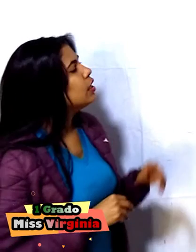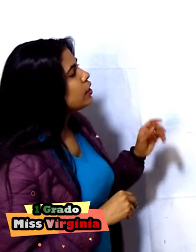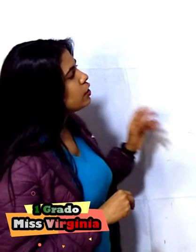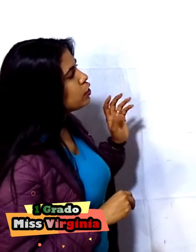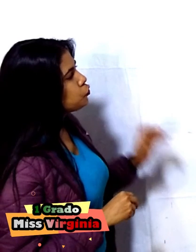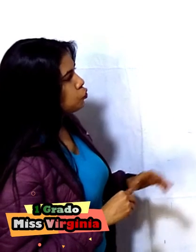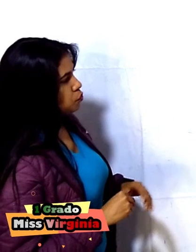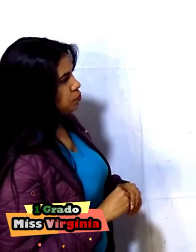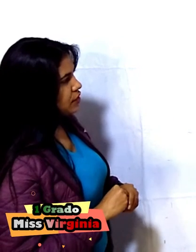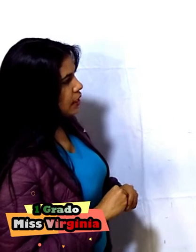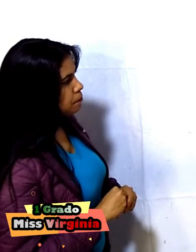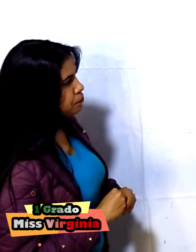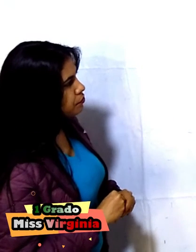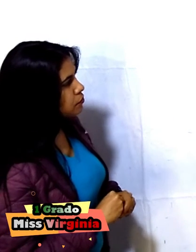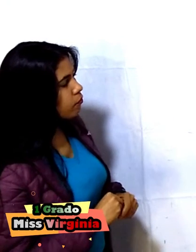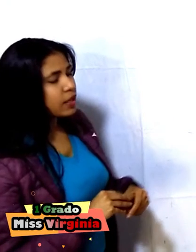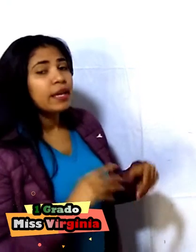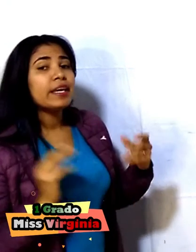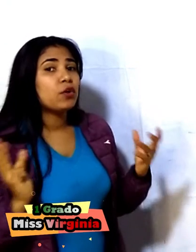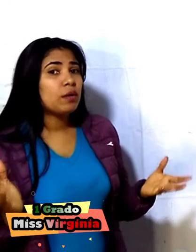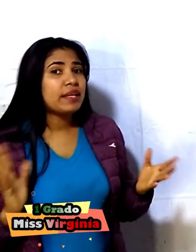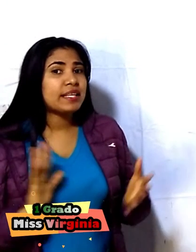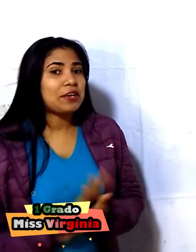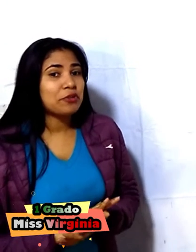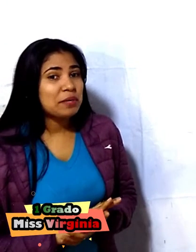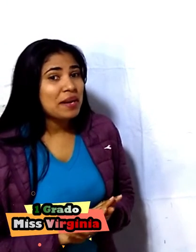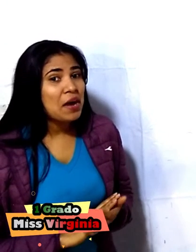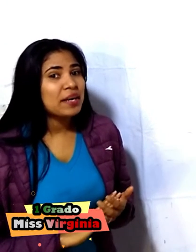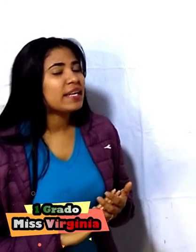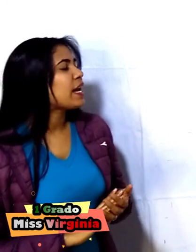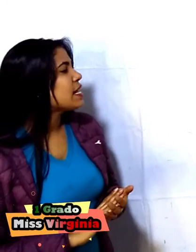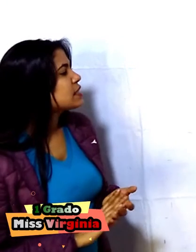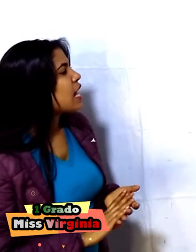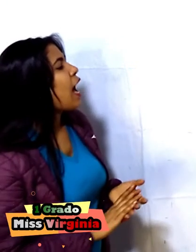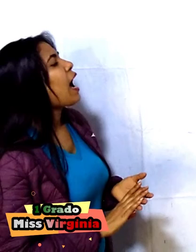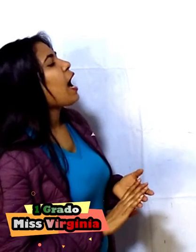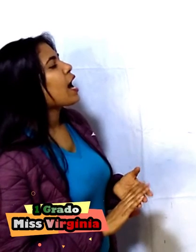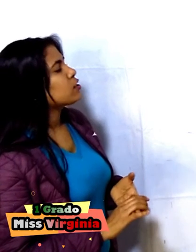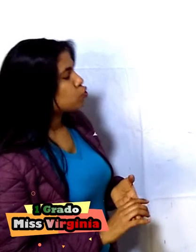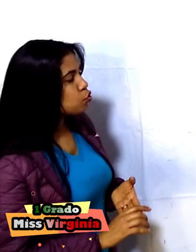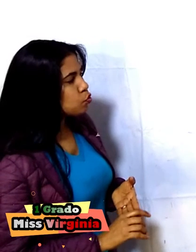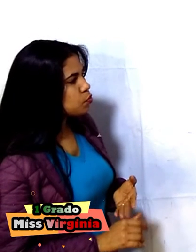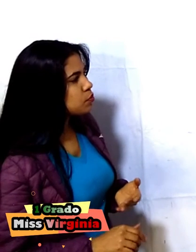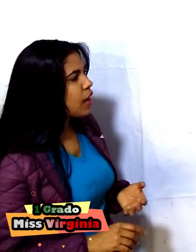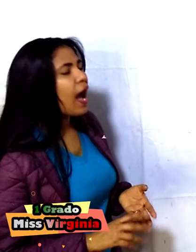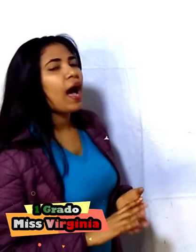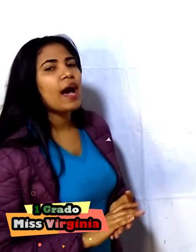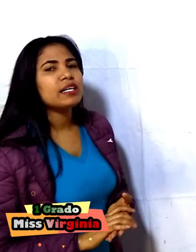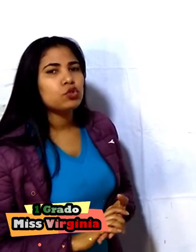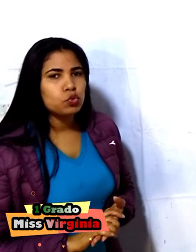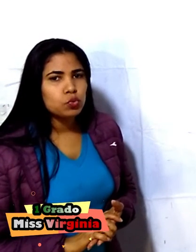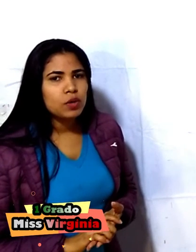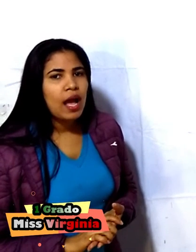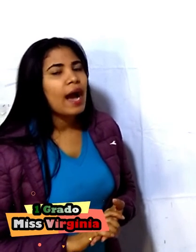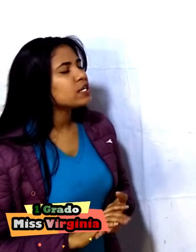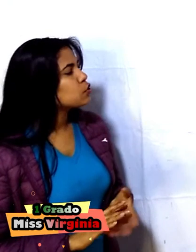final. Ichu. ¿Ya? Igualmente tengo otra palabra que es achu.